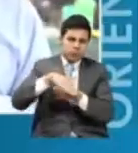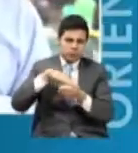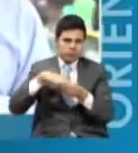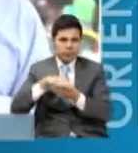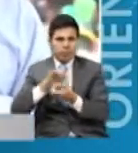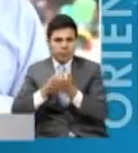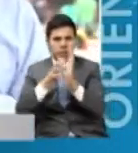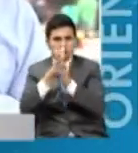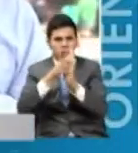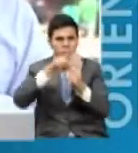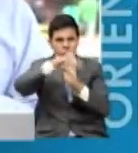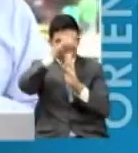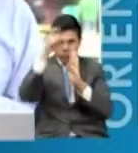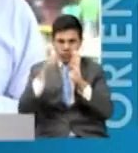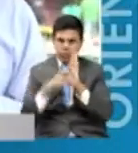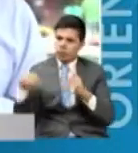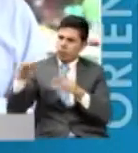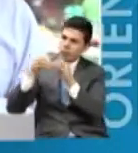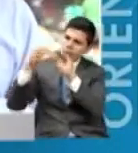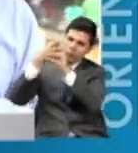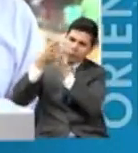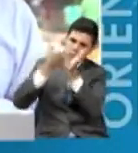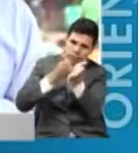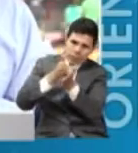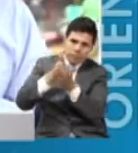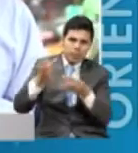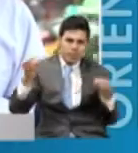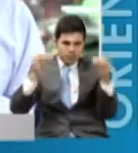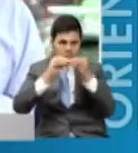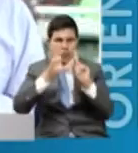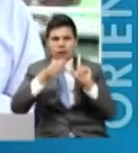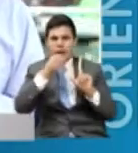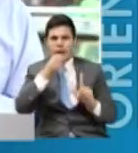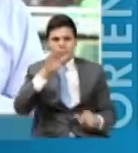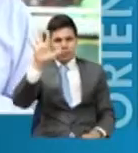Compañeros, hasta aquí toda la información. Continúen ustedes con más Oriente Noticias. Muy buenas tardes.